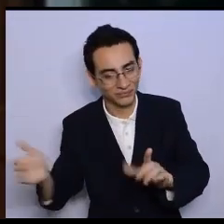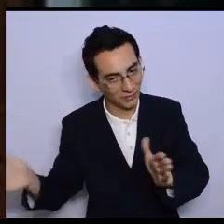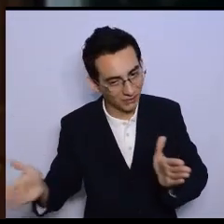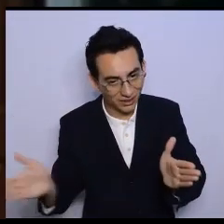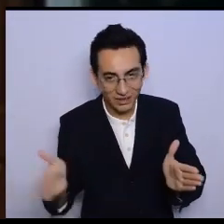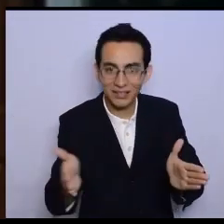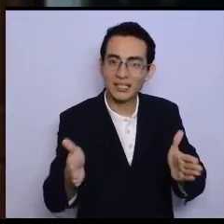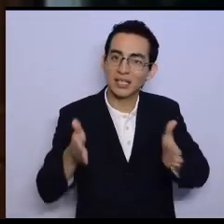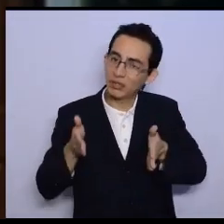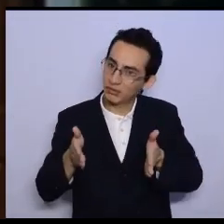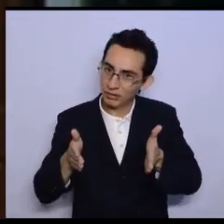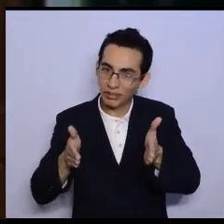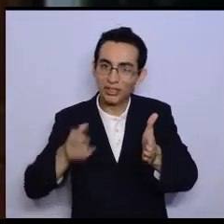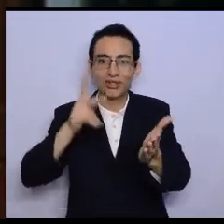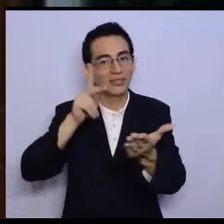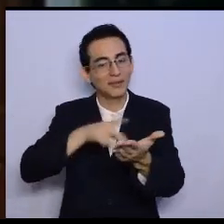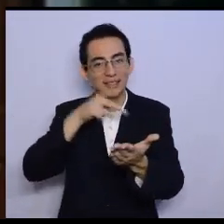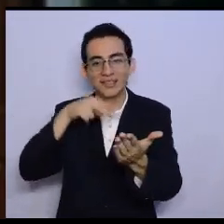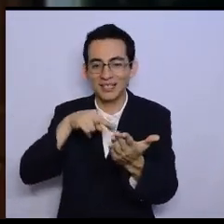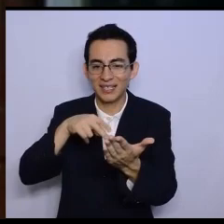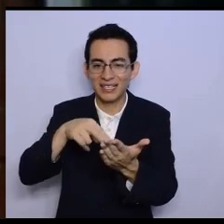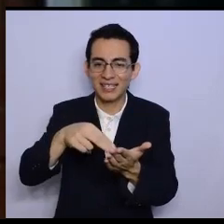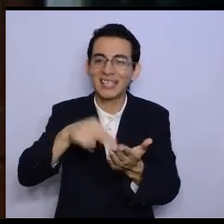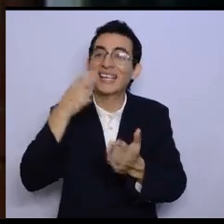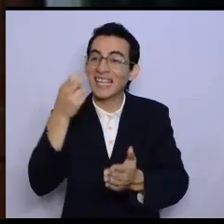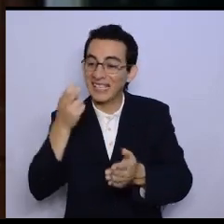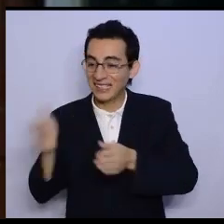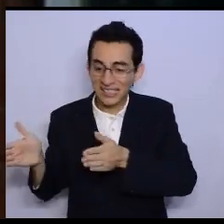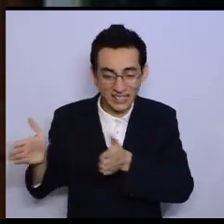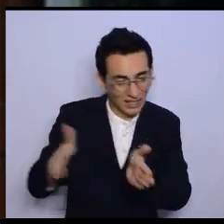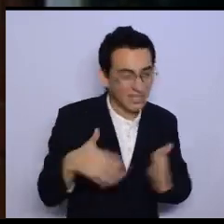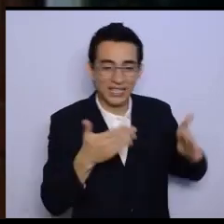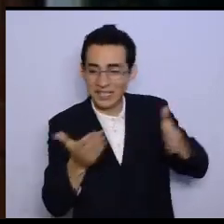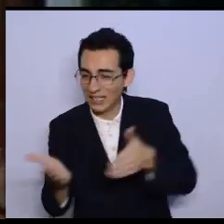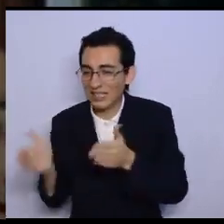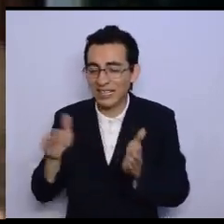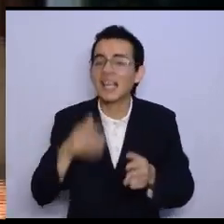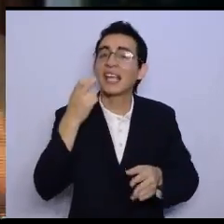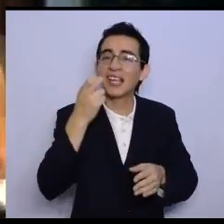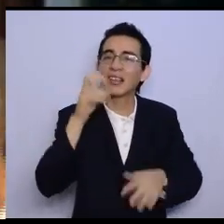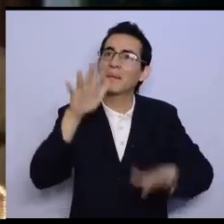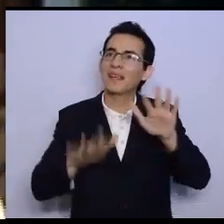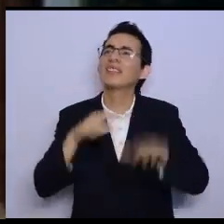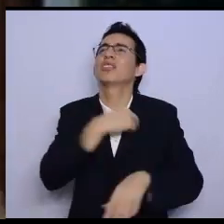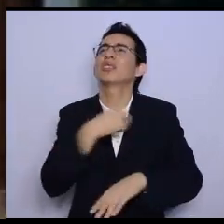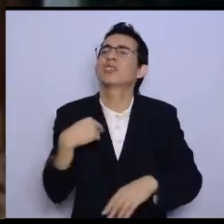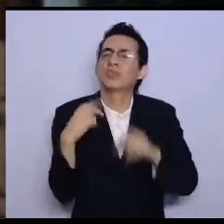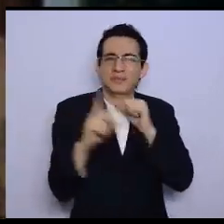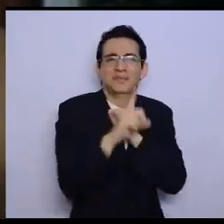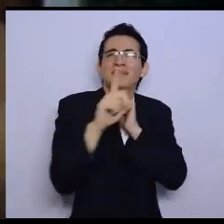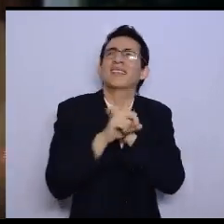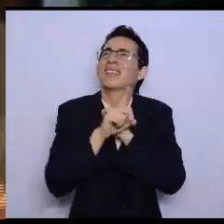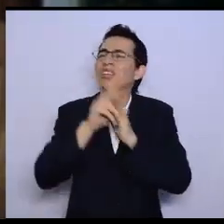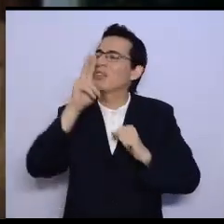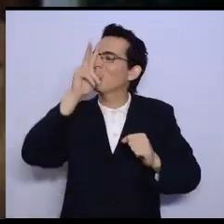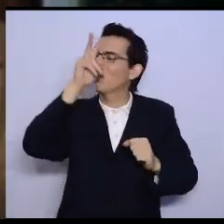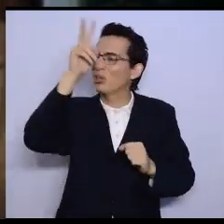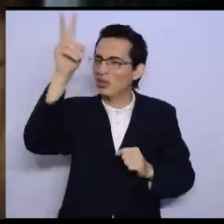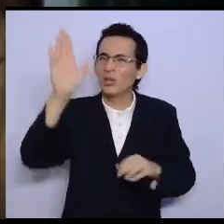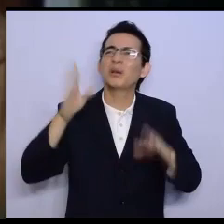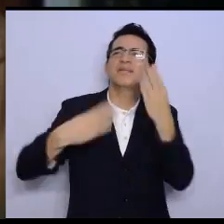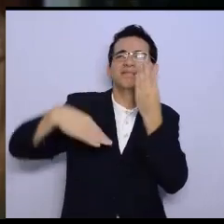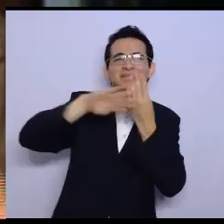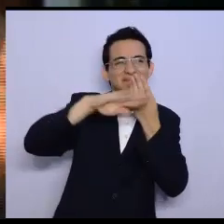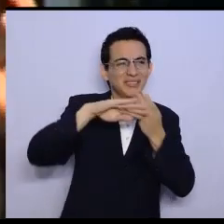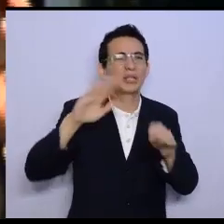sendas me produzcan dolor. Míralo, David lo que dijo con el mismo entendimiento, no tienes que